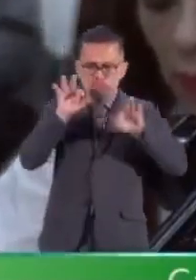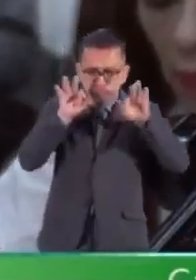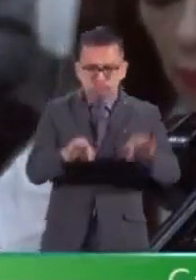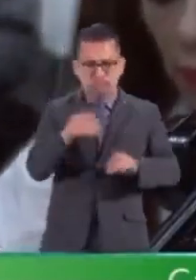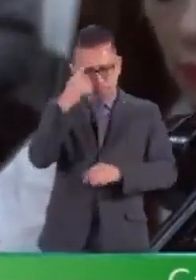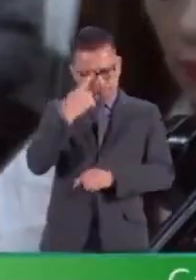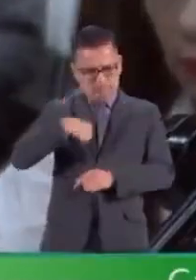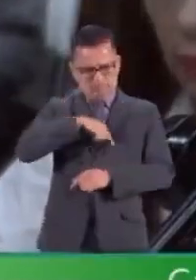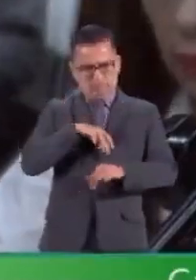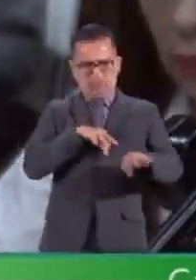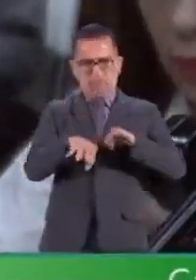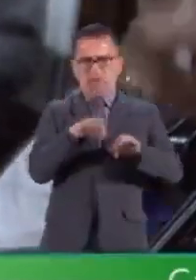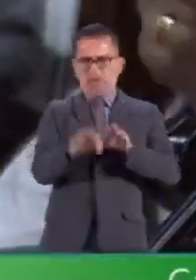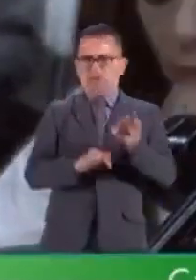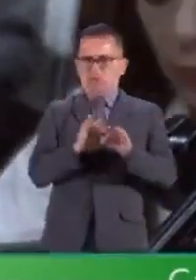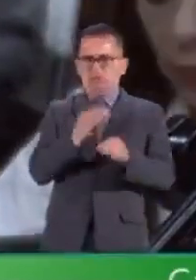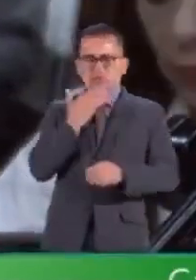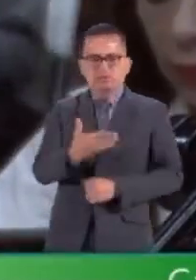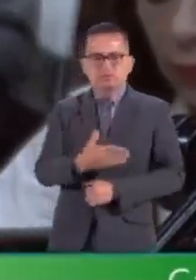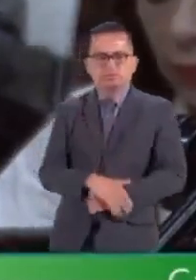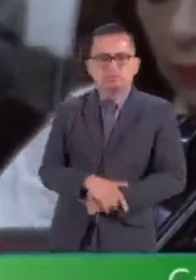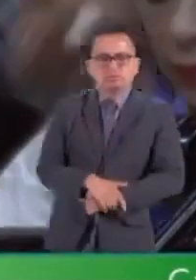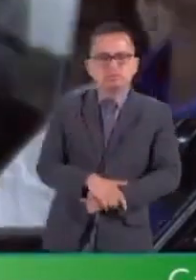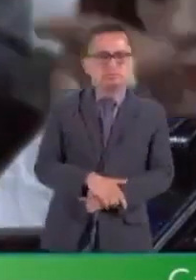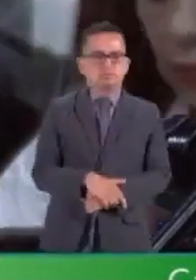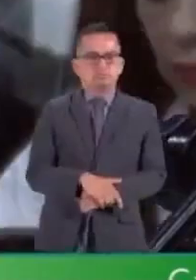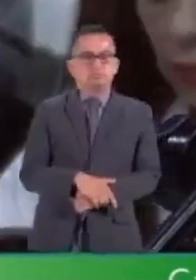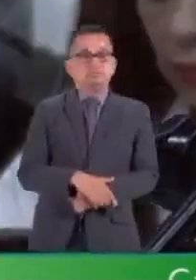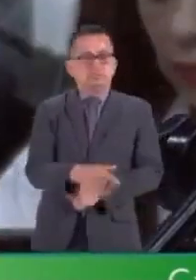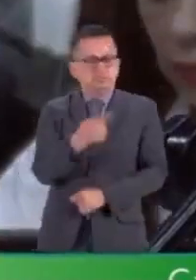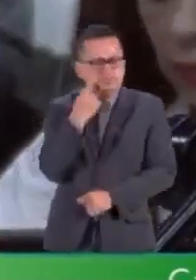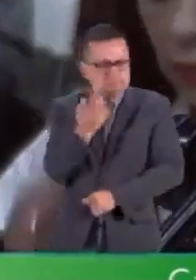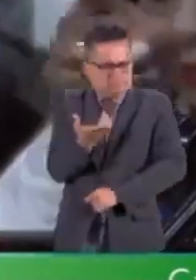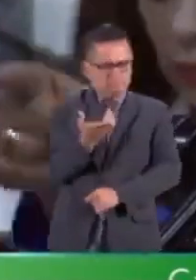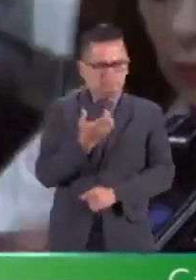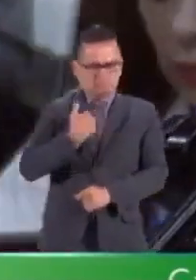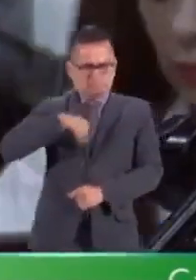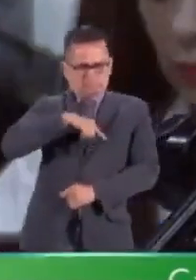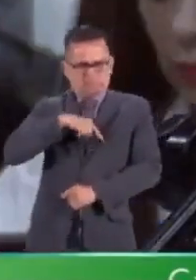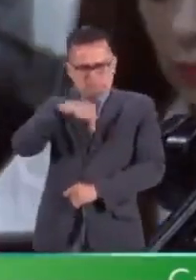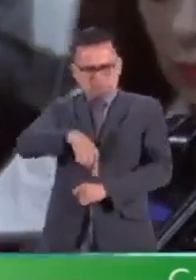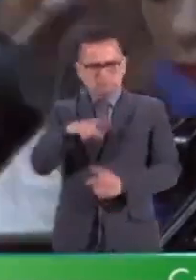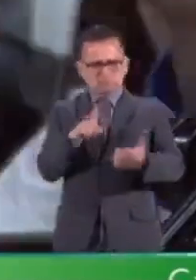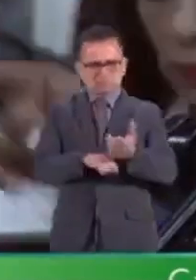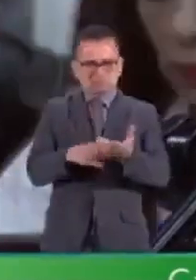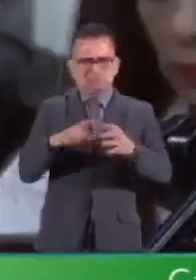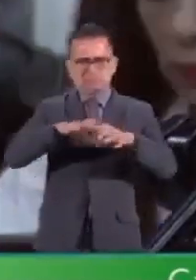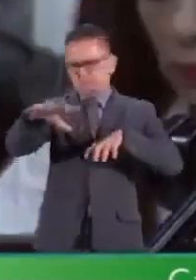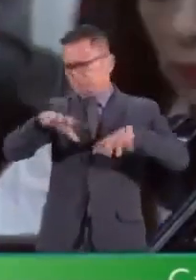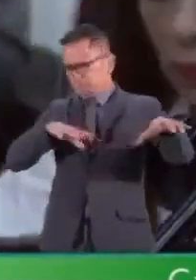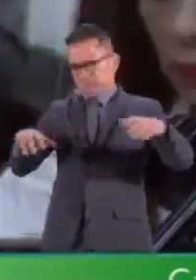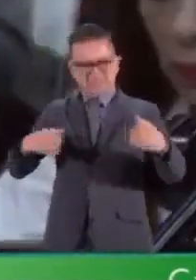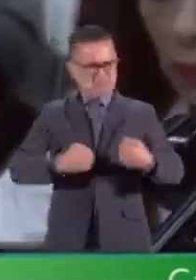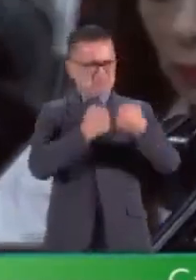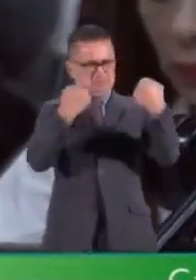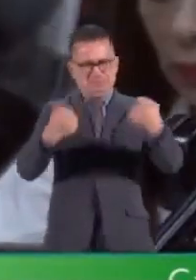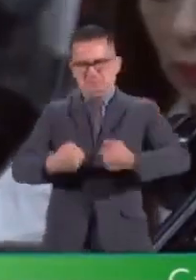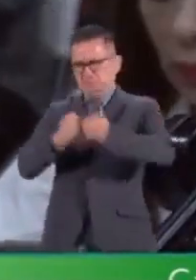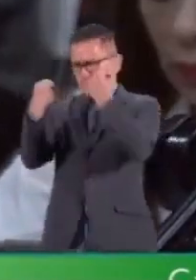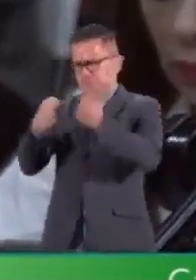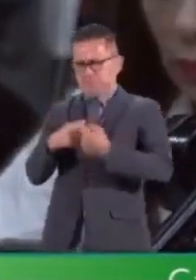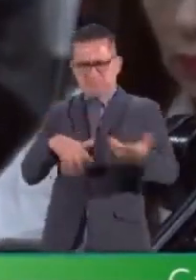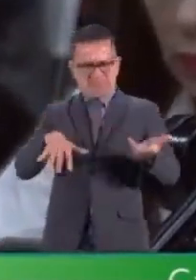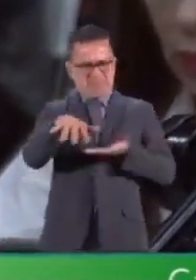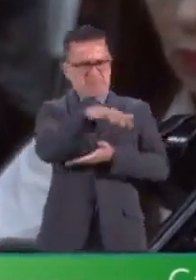nuestro trabajo? Véannos aquí divididos, peleados, en un México que